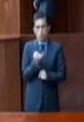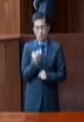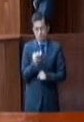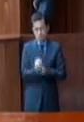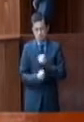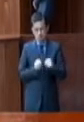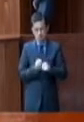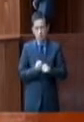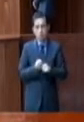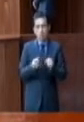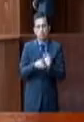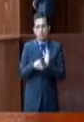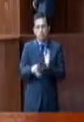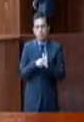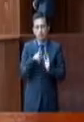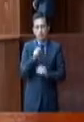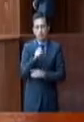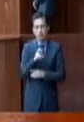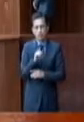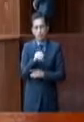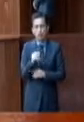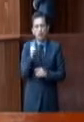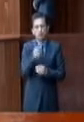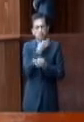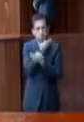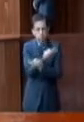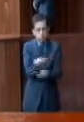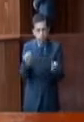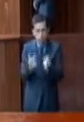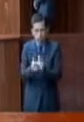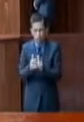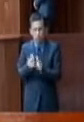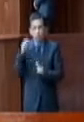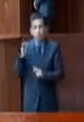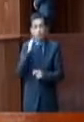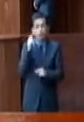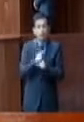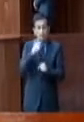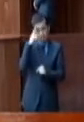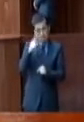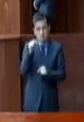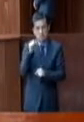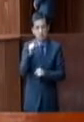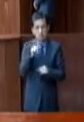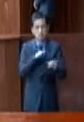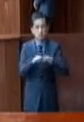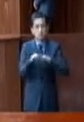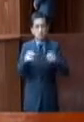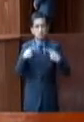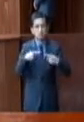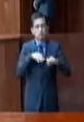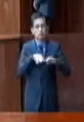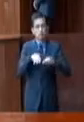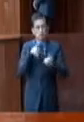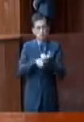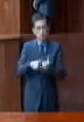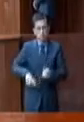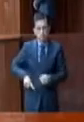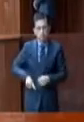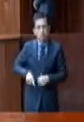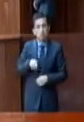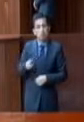del comunicado conjunto gobierno federal federación de sindicatos de trabajadores al servicio del estado al cual a su parecer